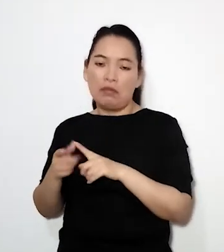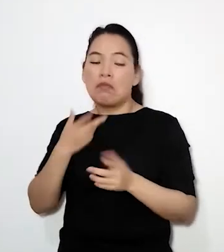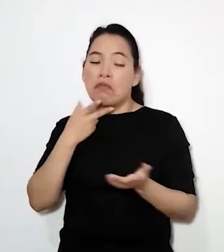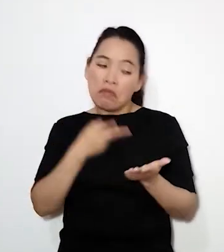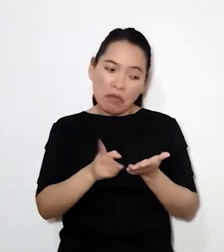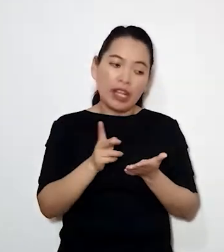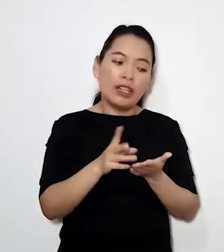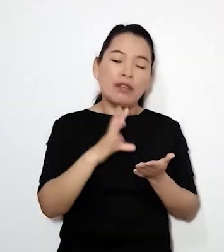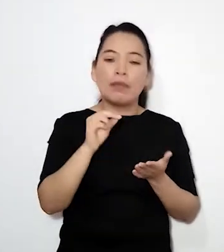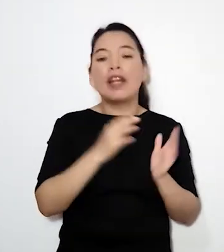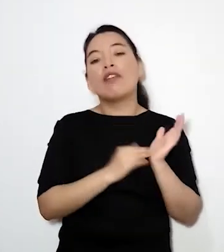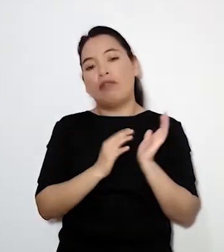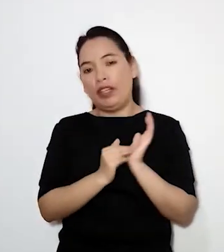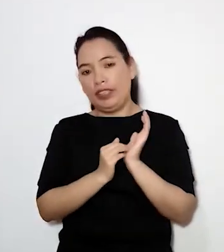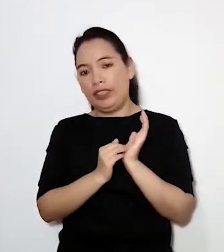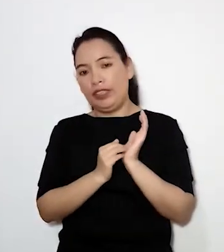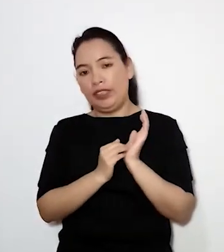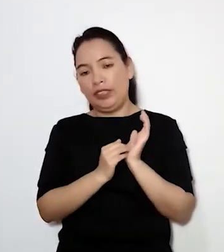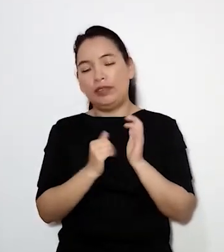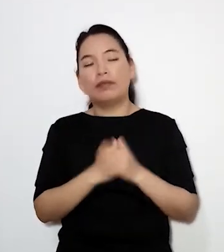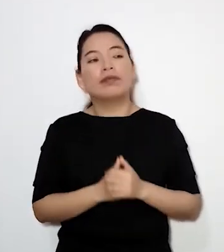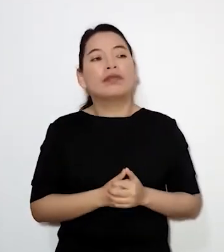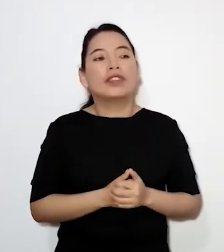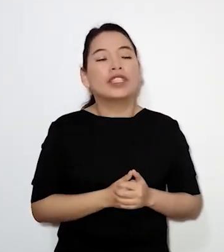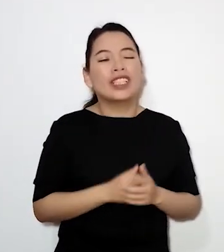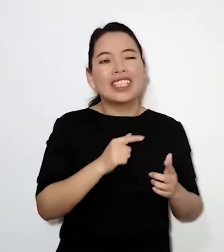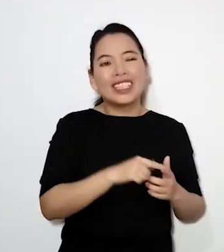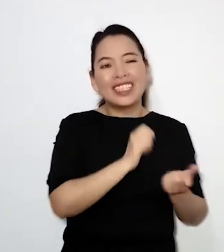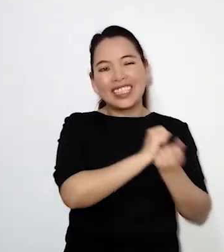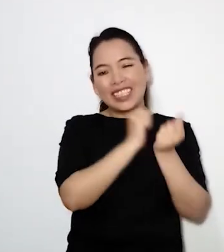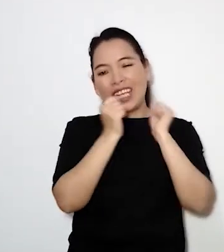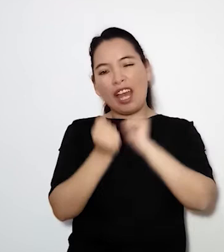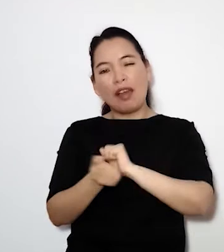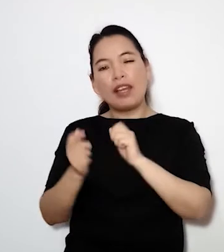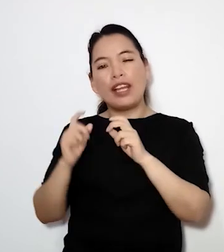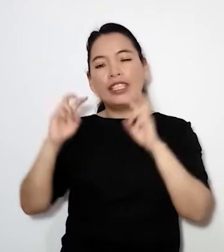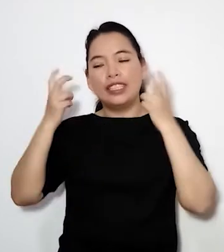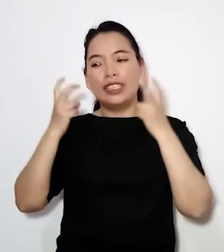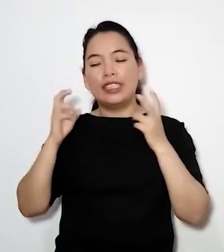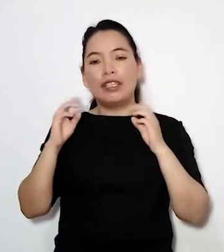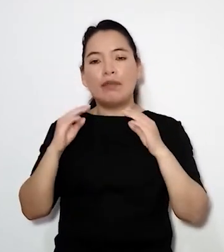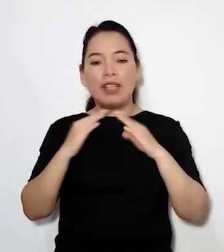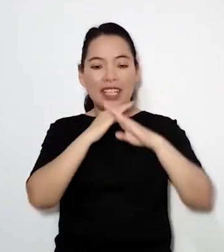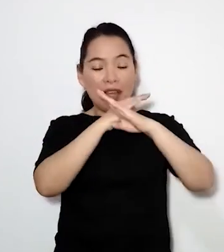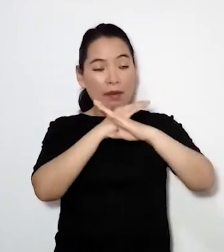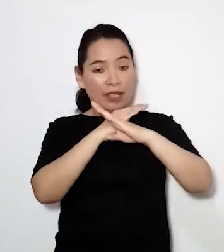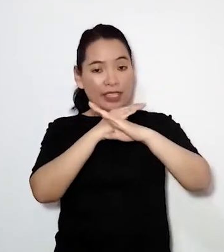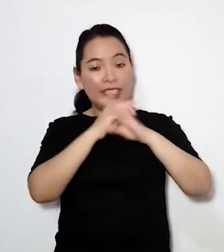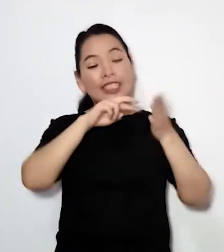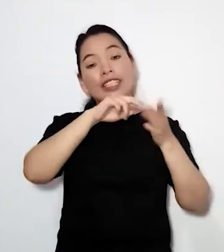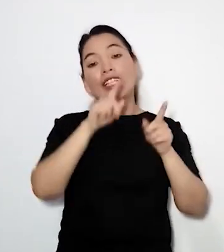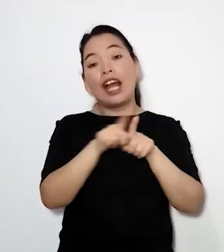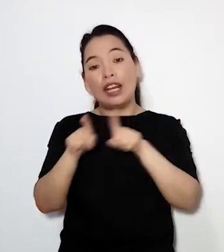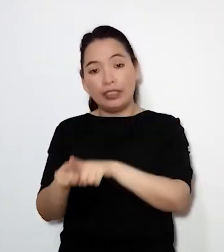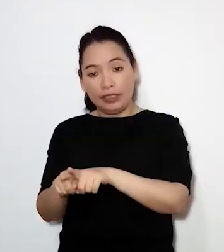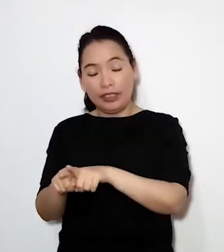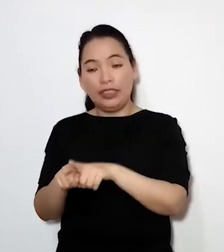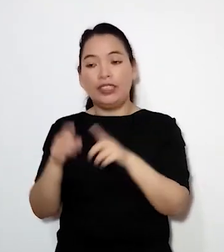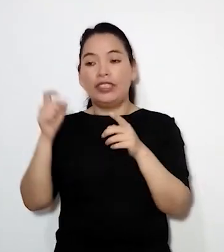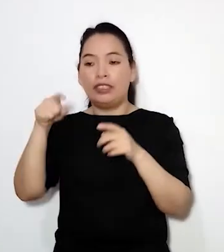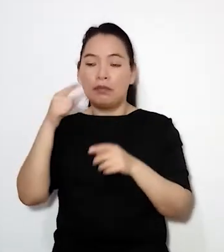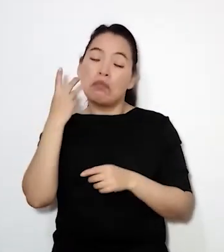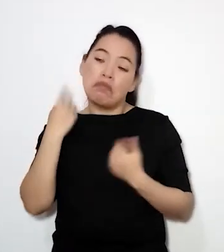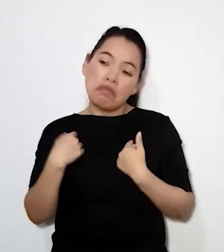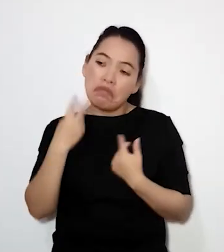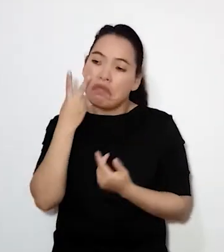decir, desmontar estas barreras estructurales significa también considerar de